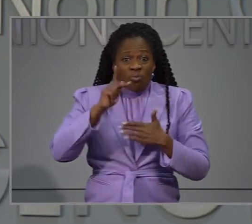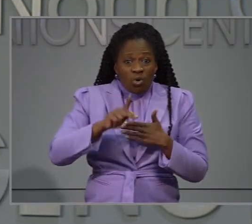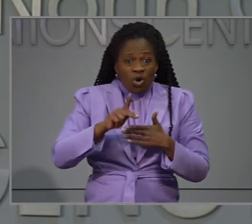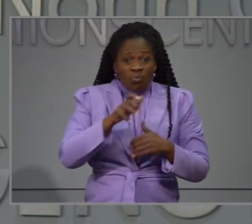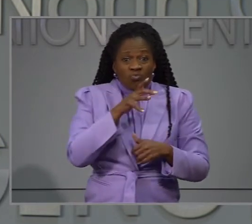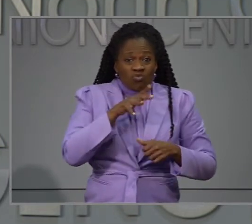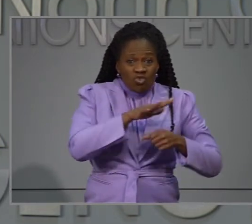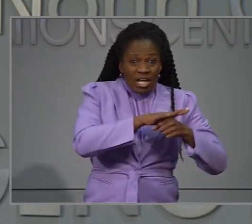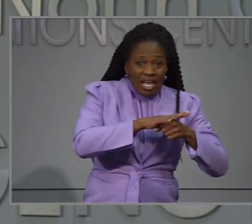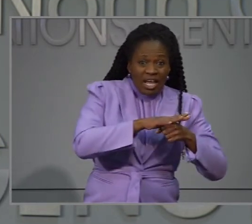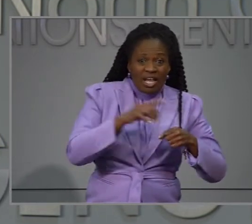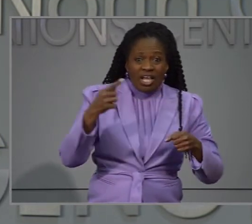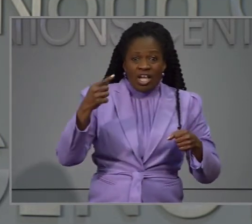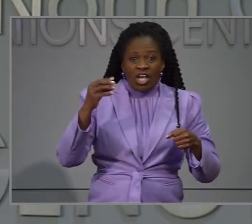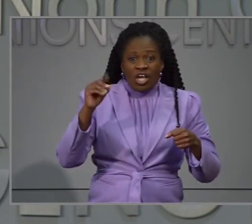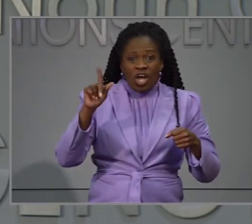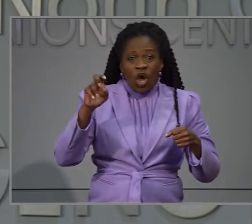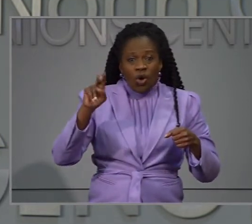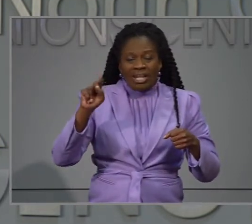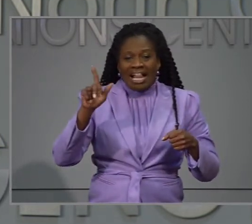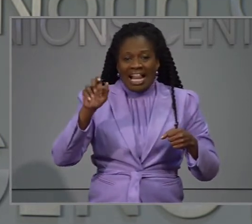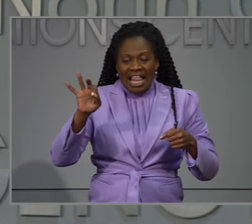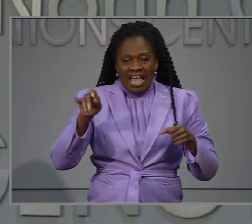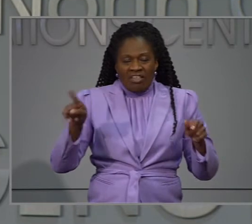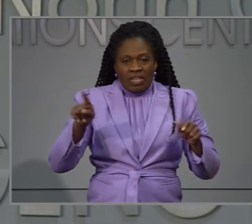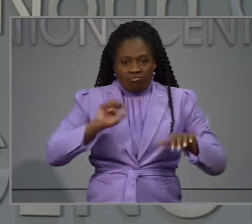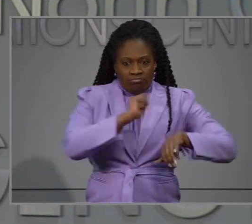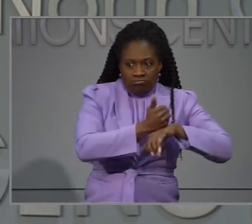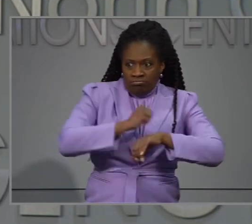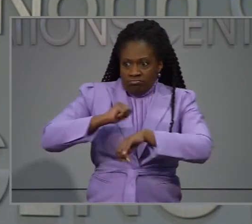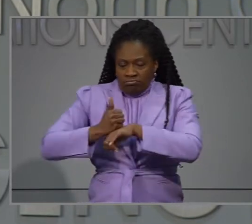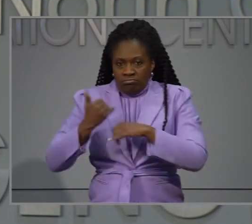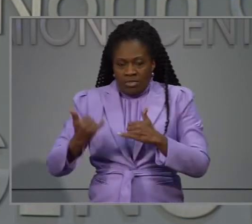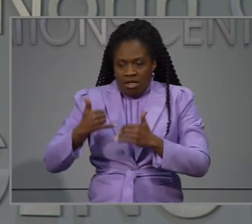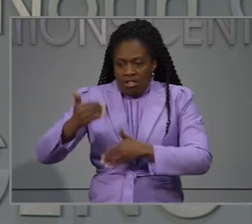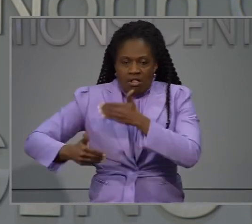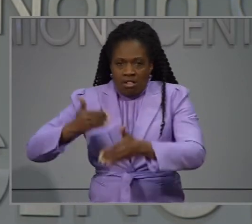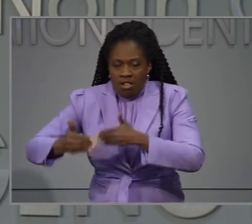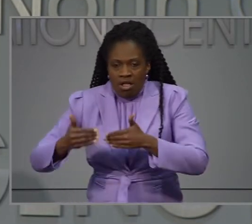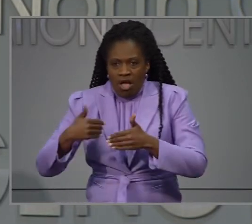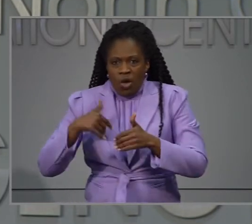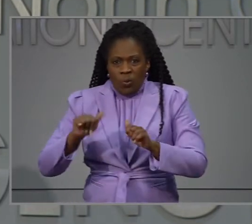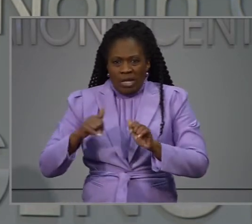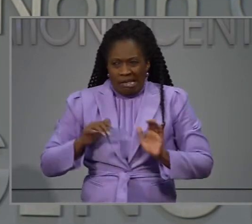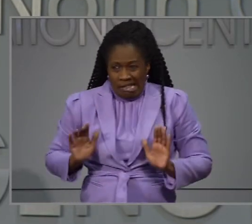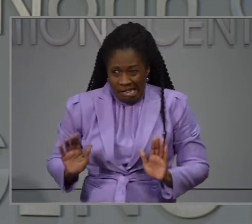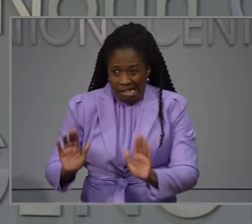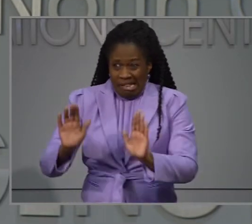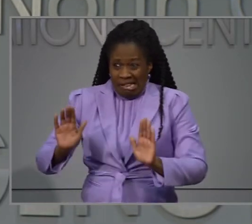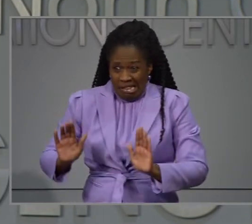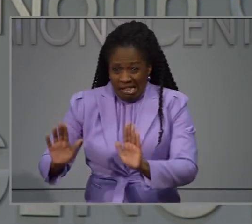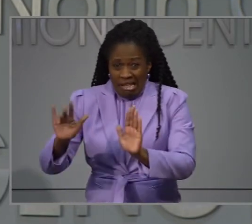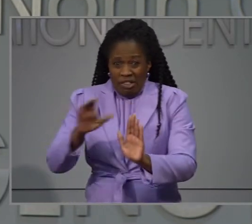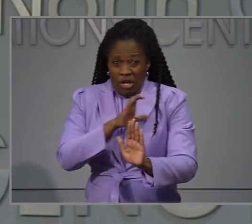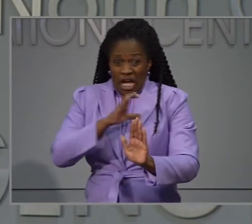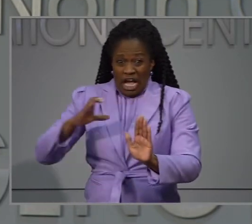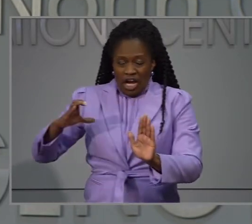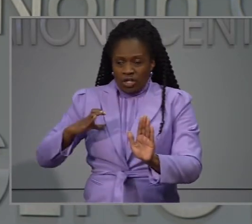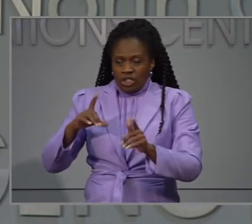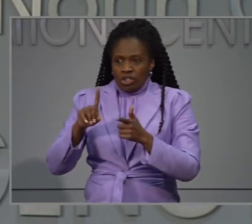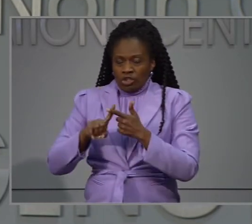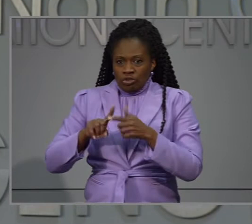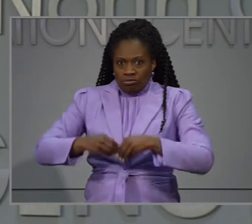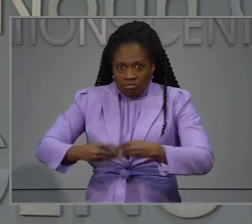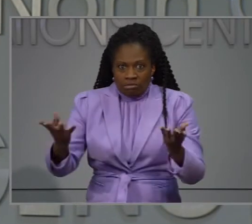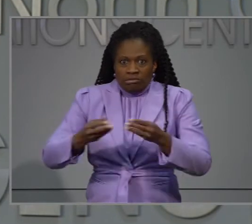de préstamos para el centro rural y golden league están implementado pero también estamos presionando al